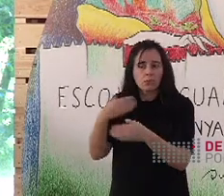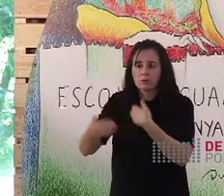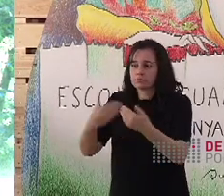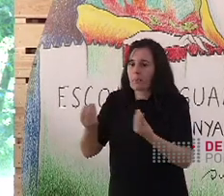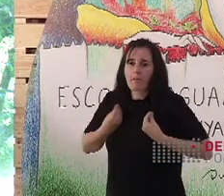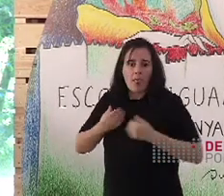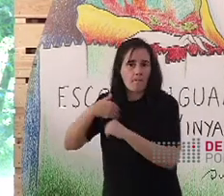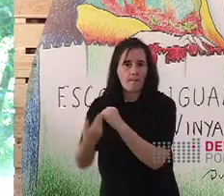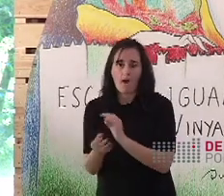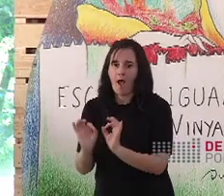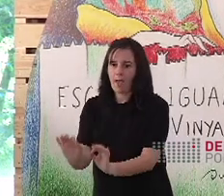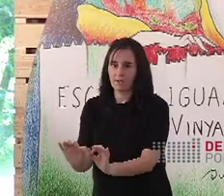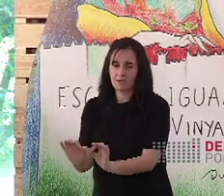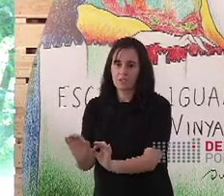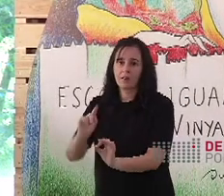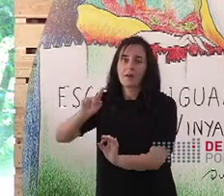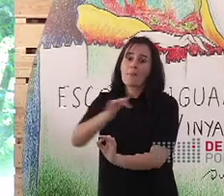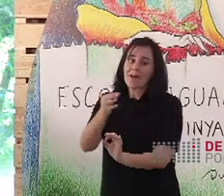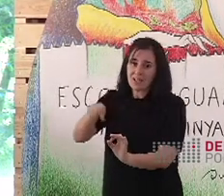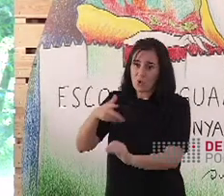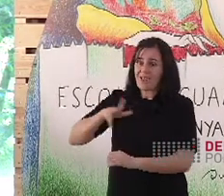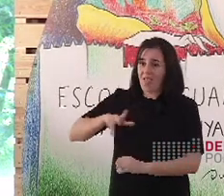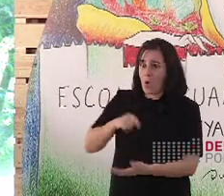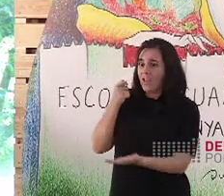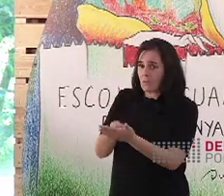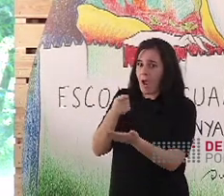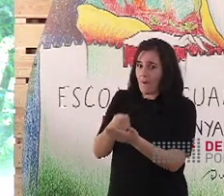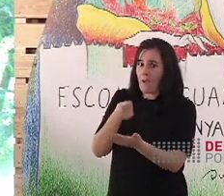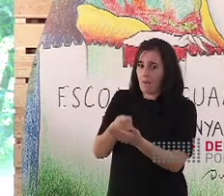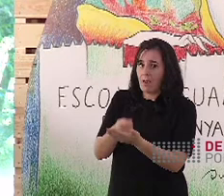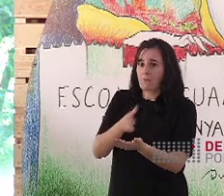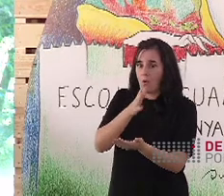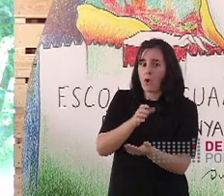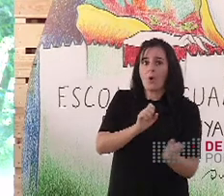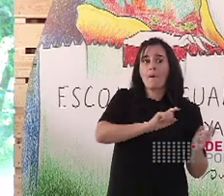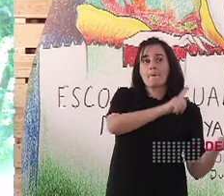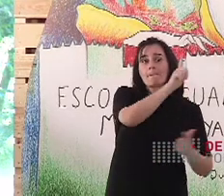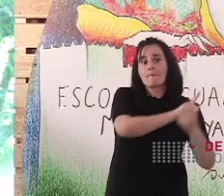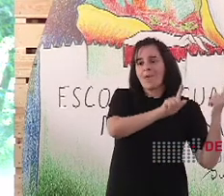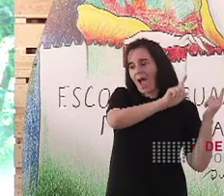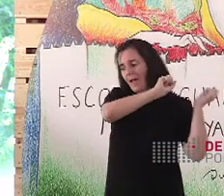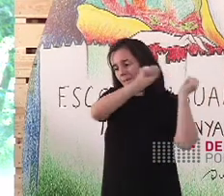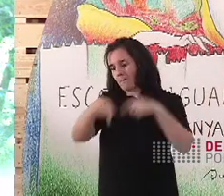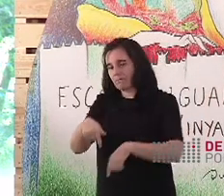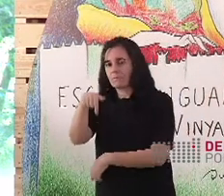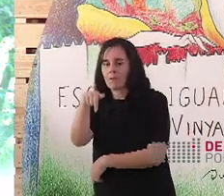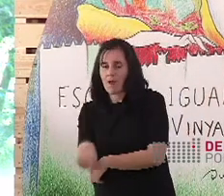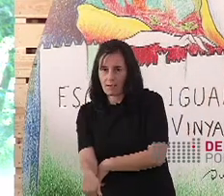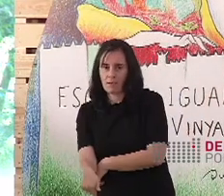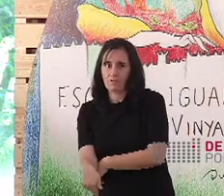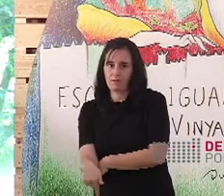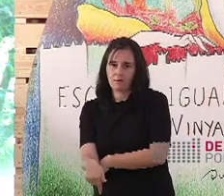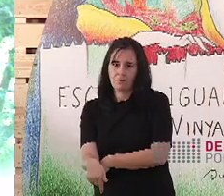e pagando unhas débedas desorbitadas por organizarse todo ese día e vir ali a ser explotados dunha forma tan